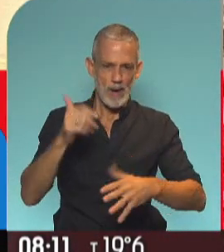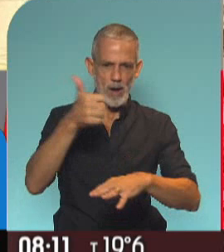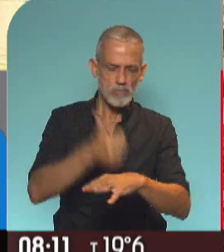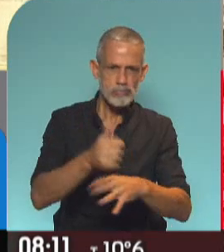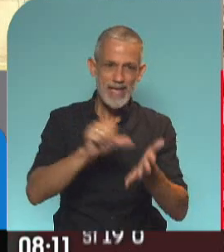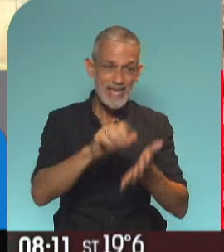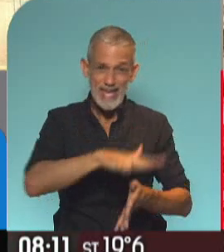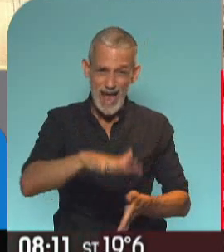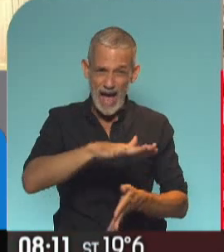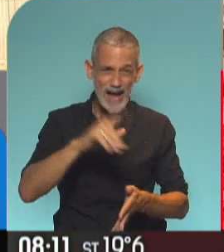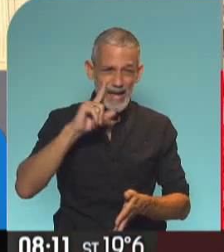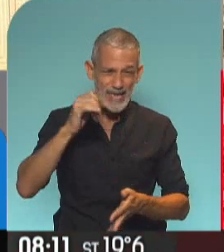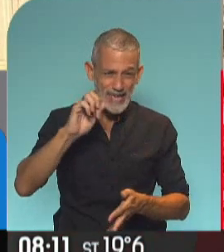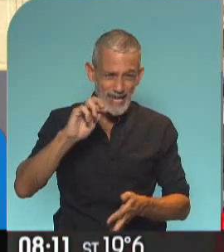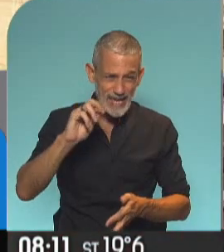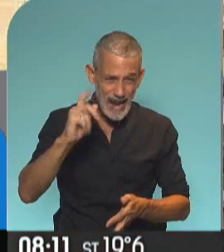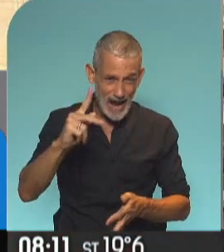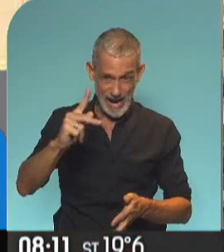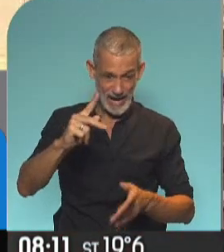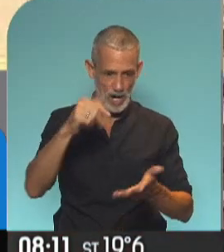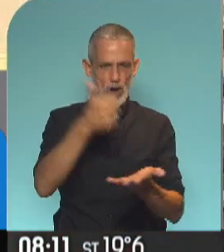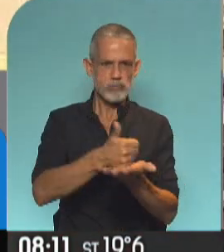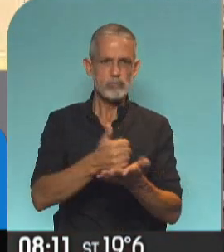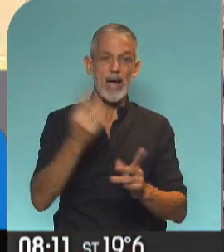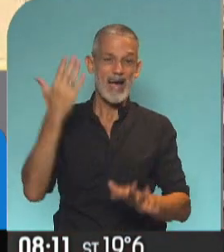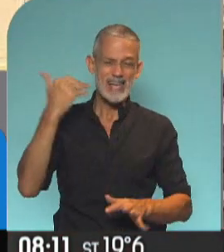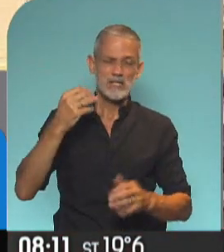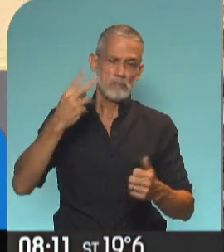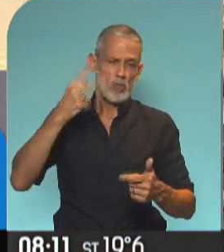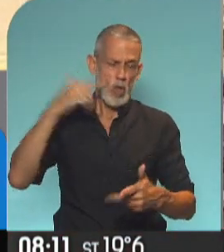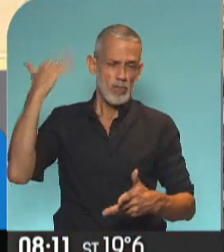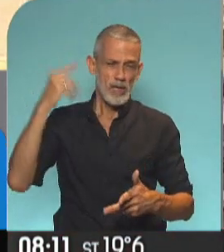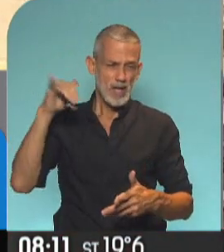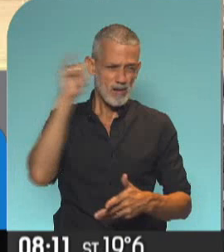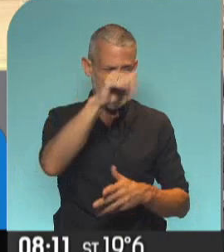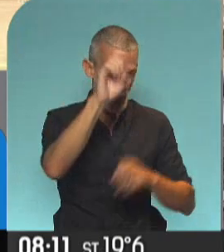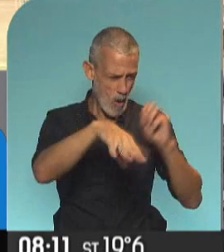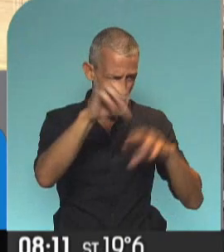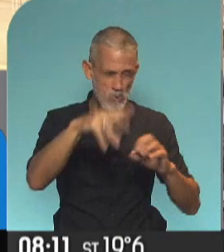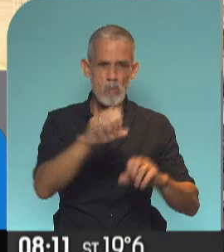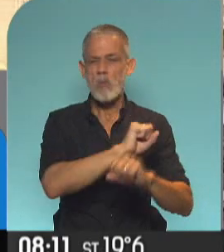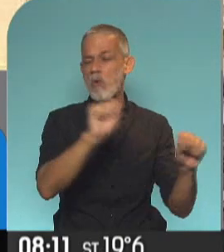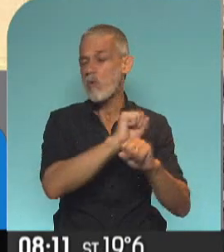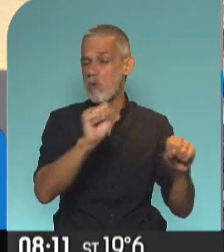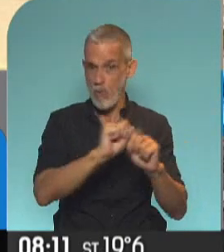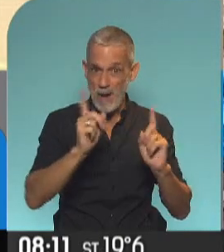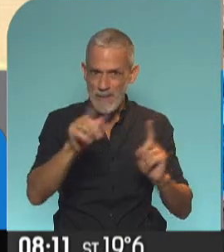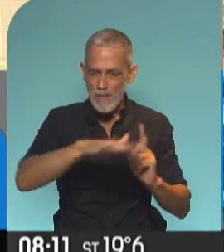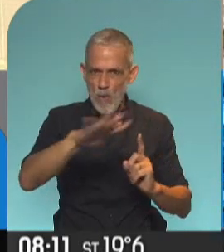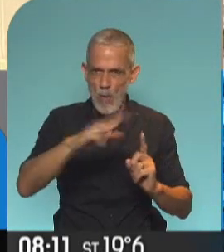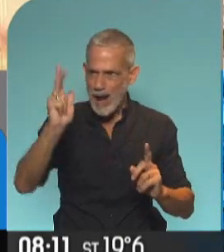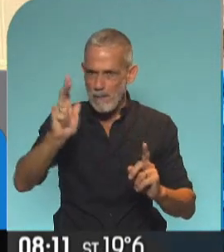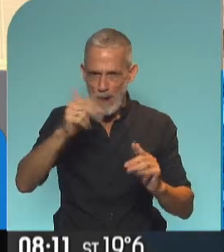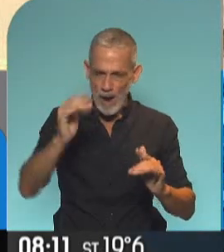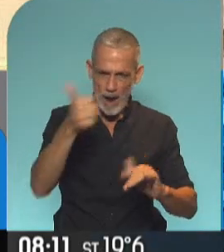Irak, que cuando ayer o antes de ayer 12 misiles bombardearon los lugares donde él va, me parece que